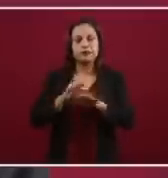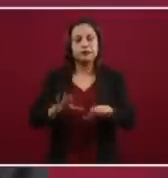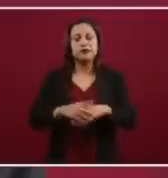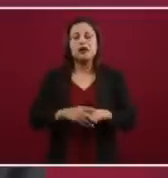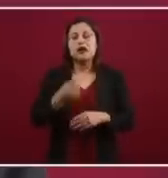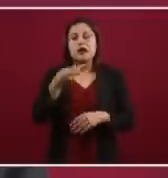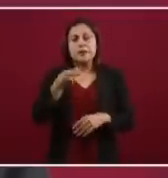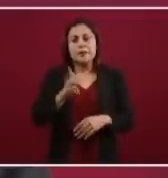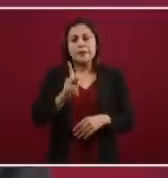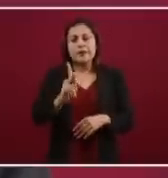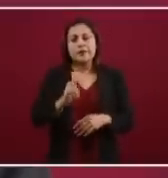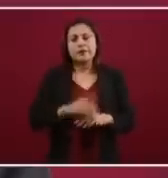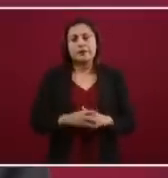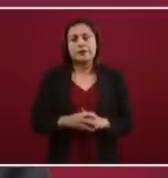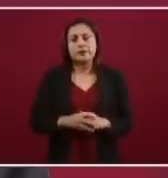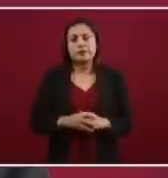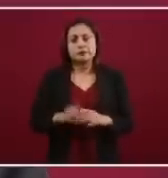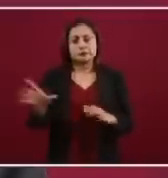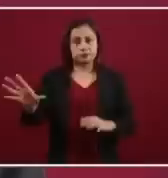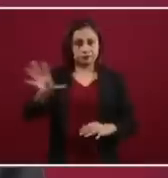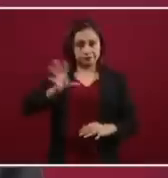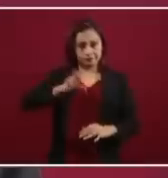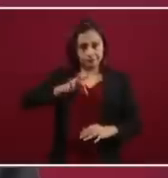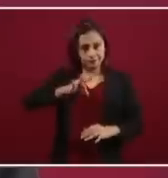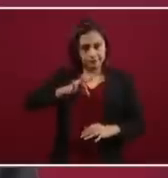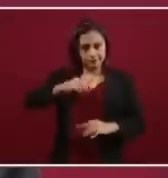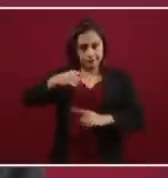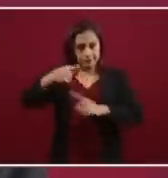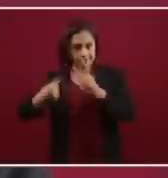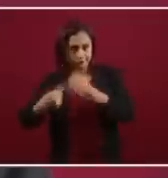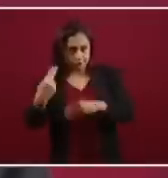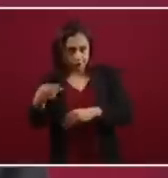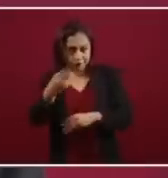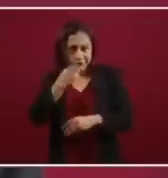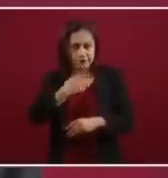Pero no tengo información. Y